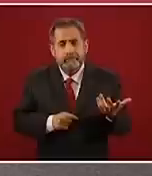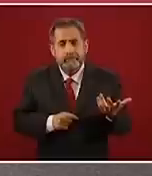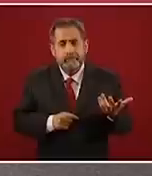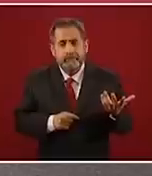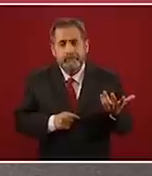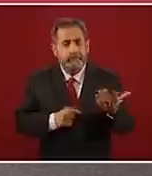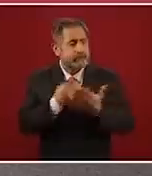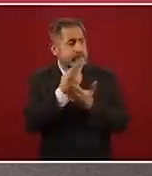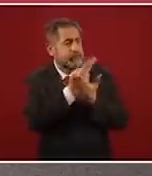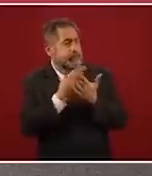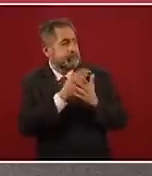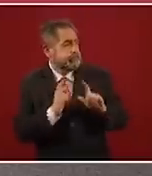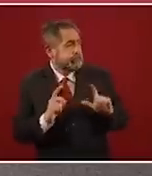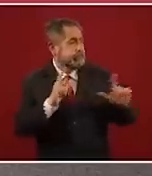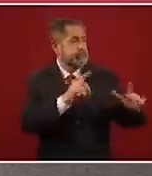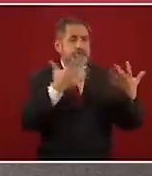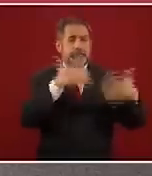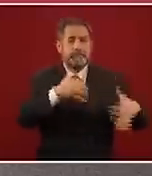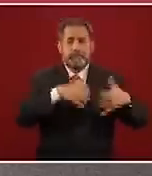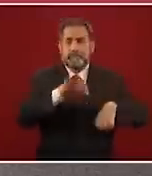los emblemas de las empresas.